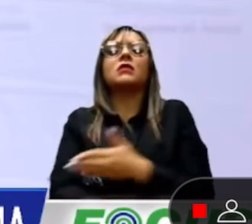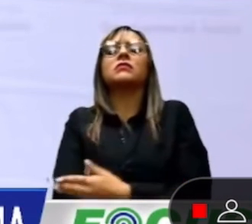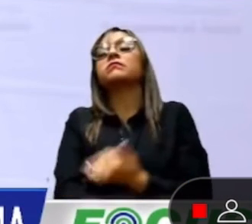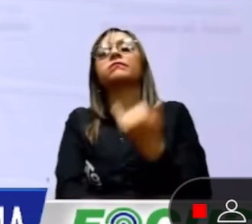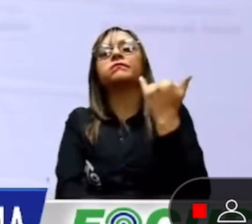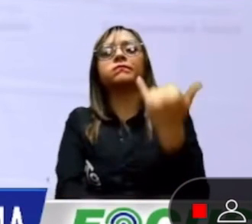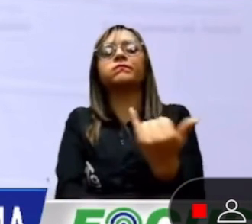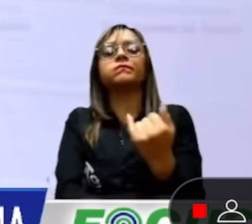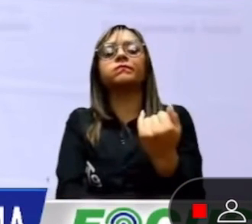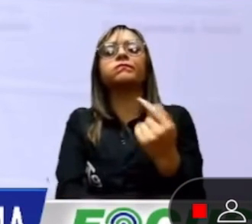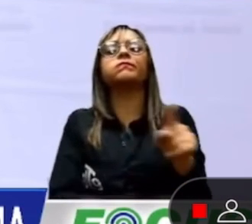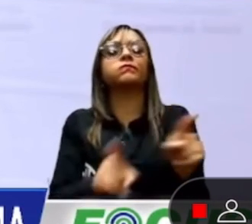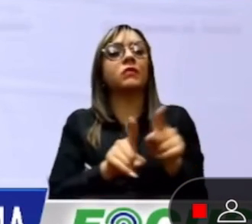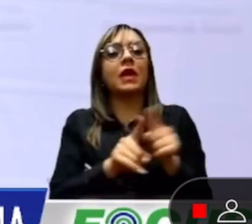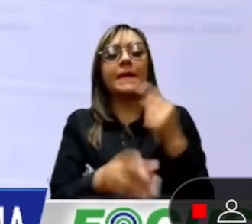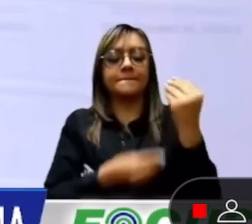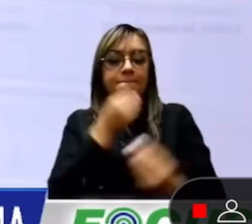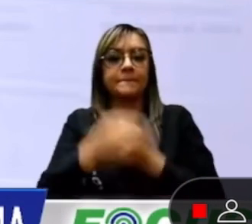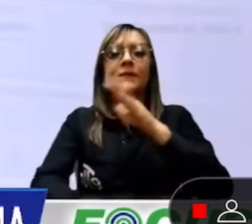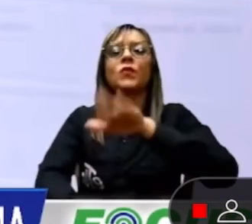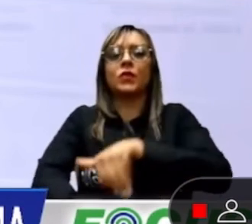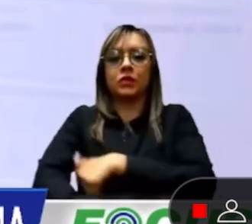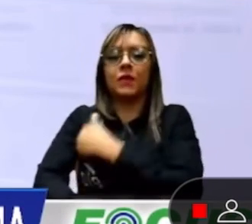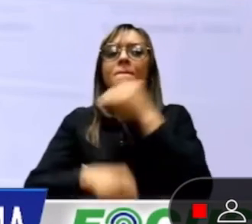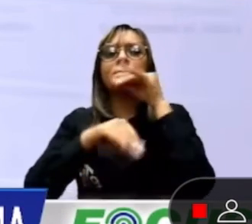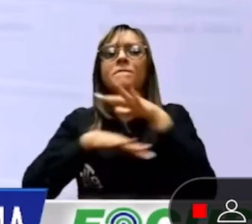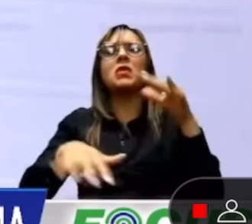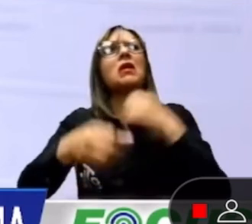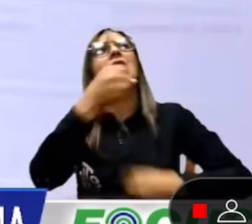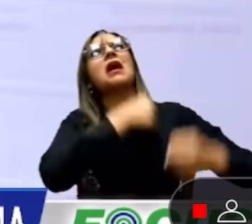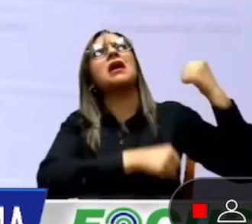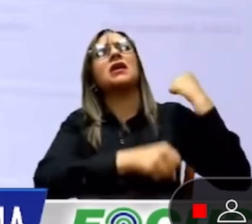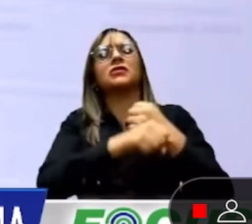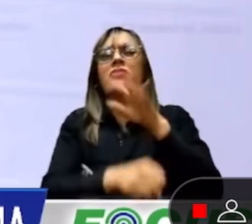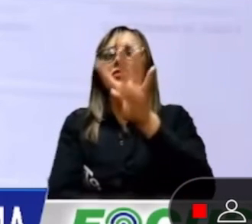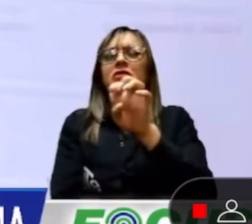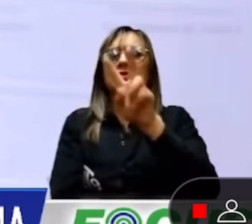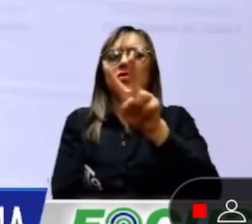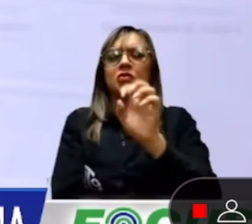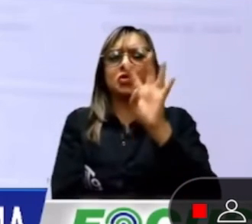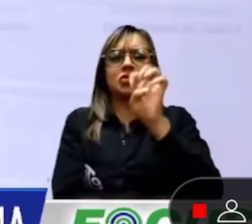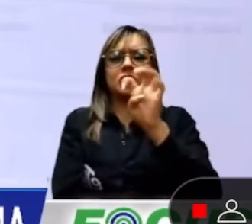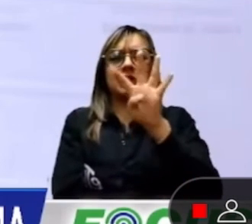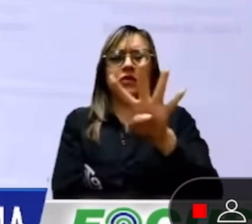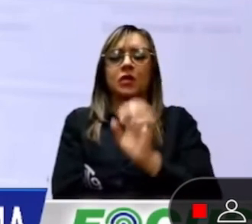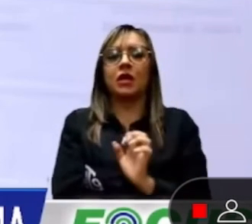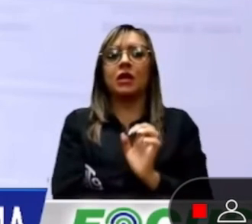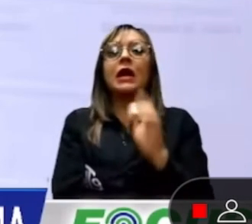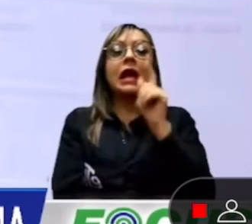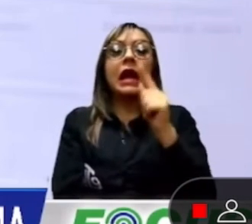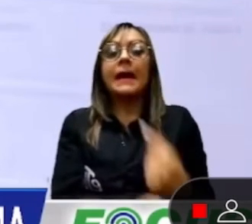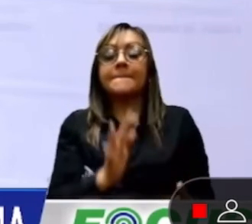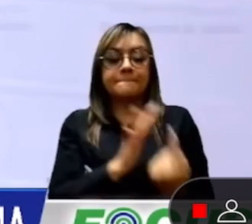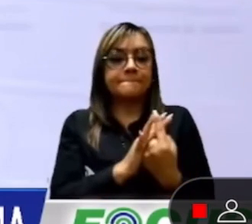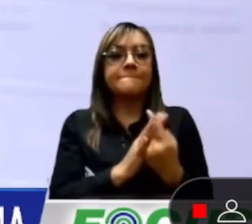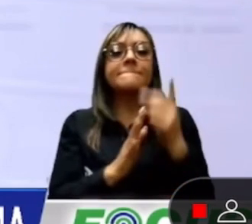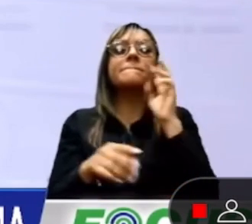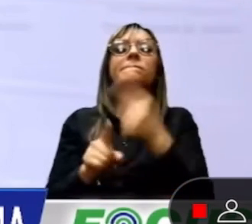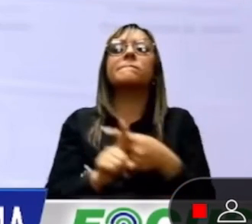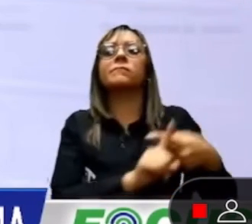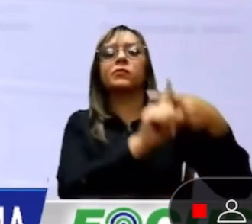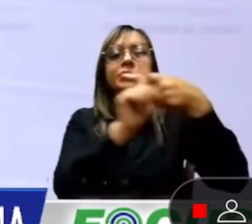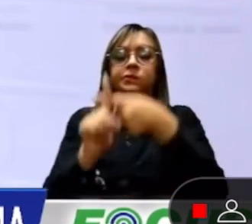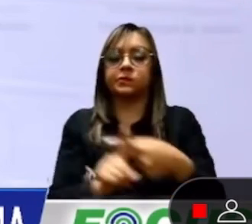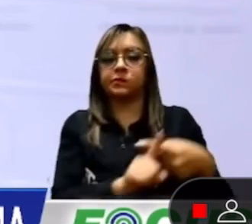oportunidad de hacer parte del Ministerio Público por allá en los años 92 y 94 cuando fungí como procurador